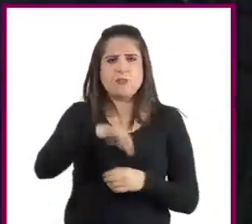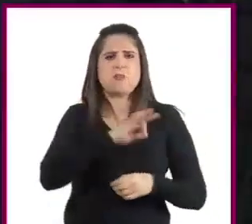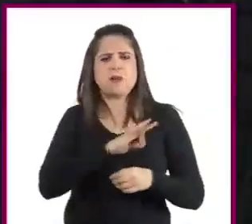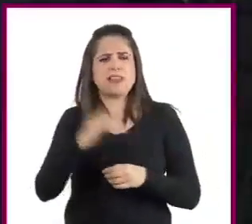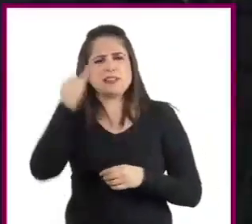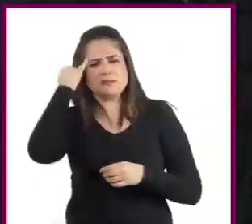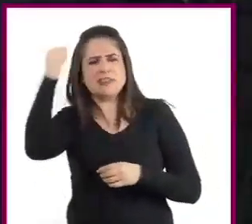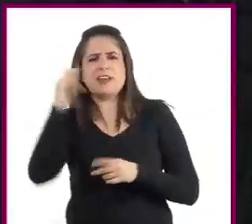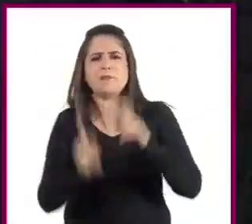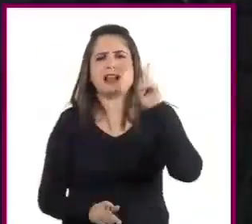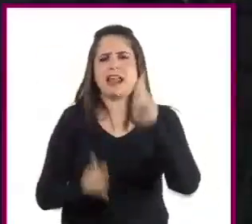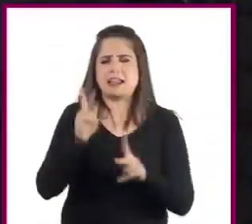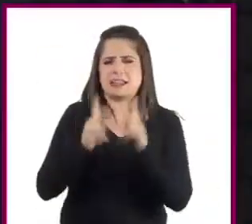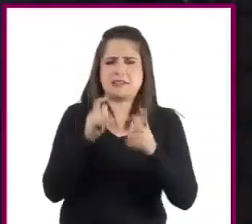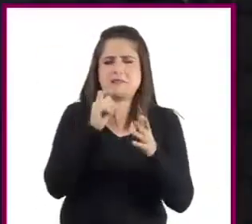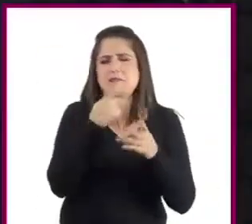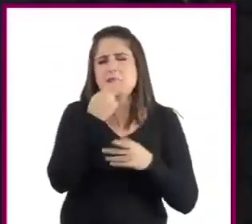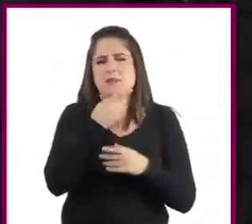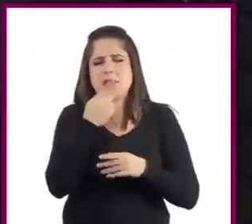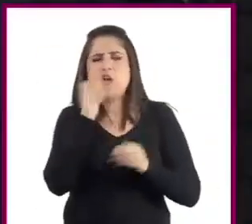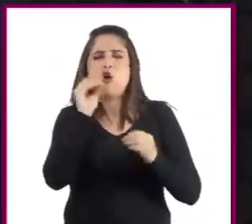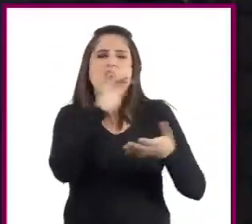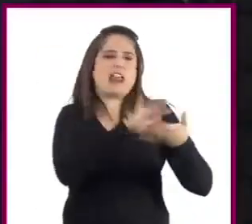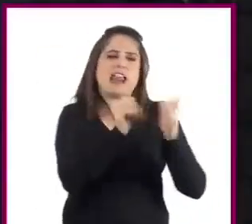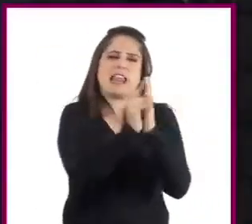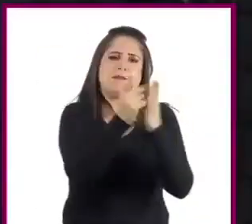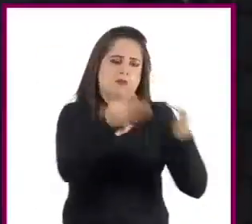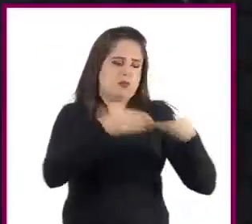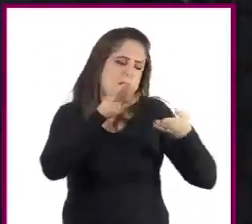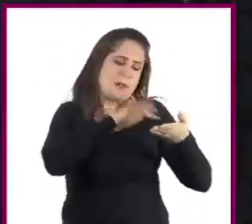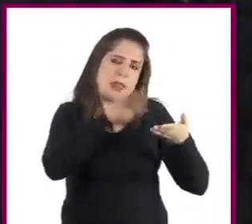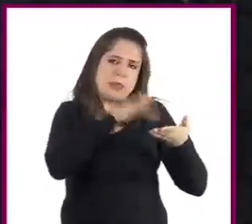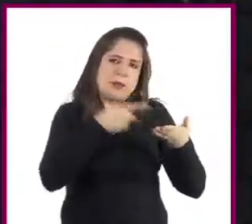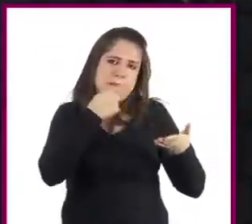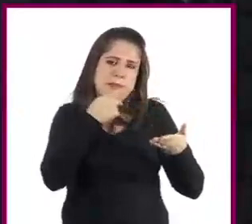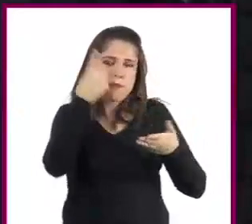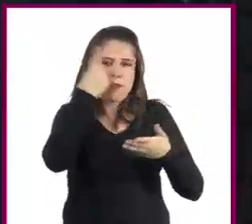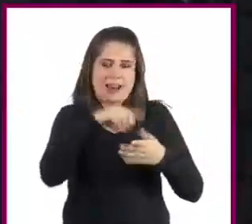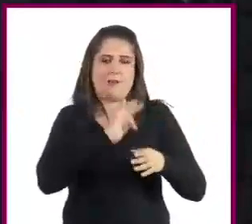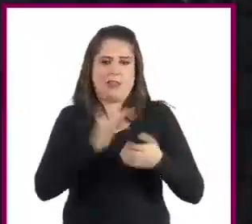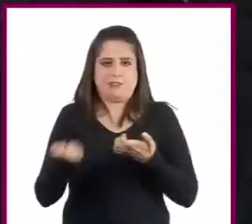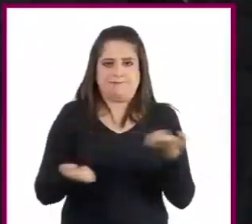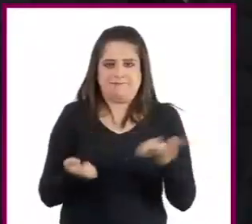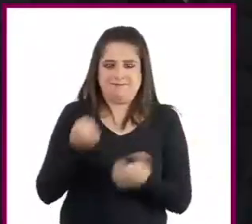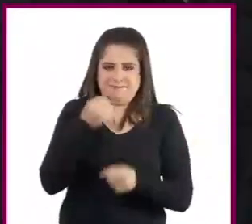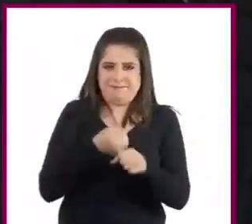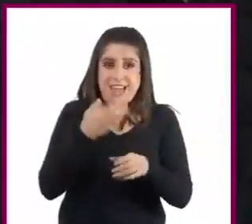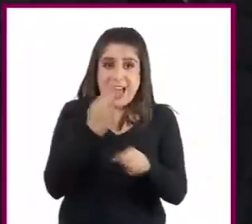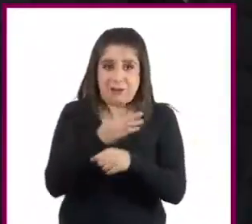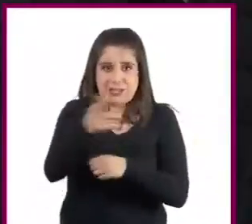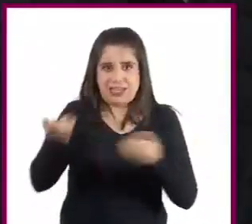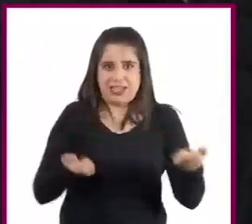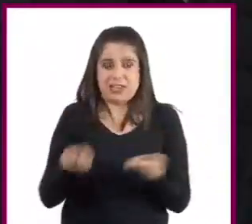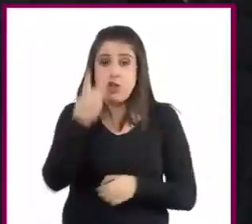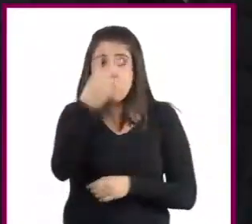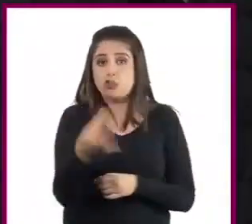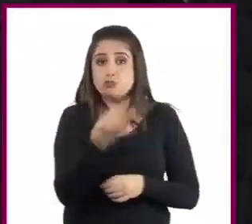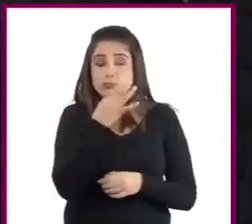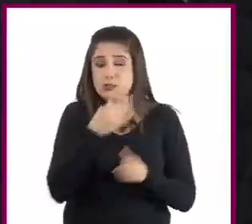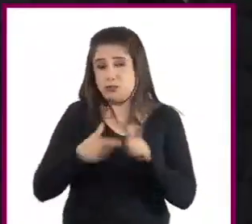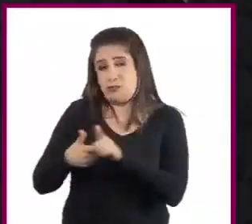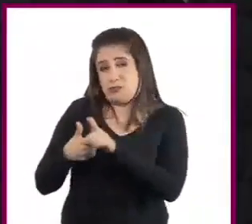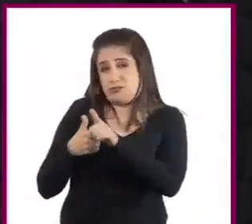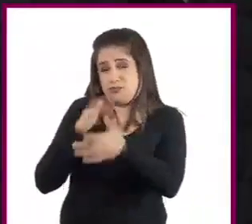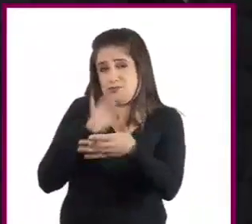improvisar una conversación o leer un texto de un libro o una revista. El objetivo es que realices el ejercicio durante 2 minutos